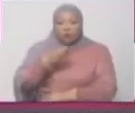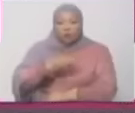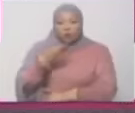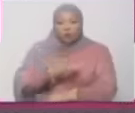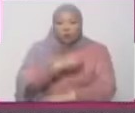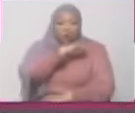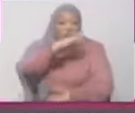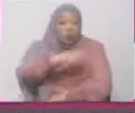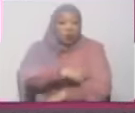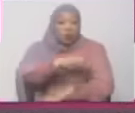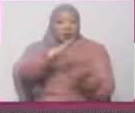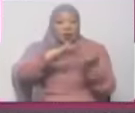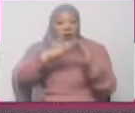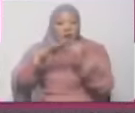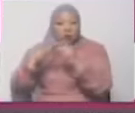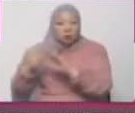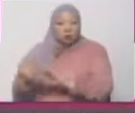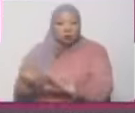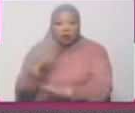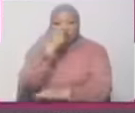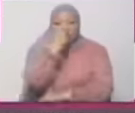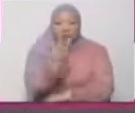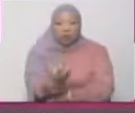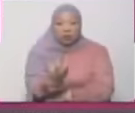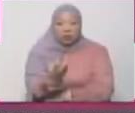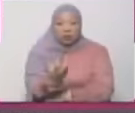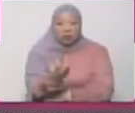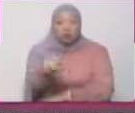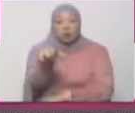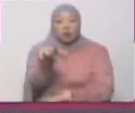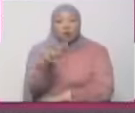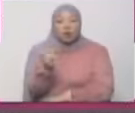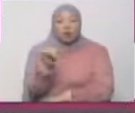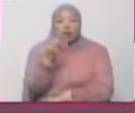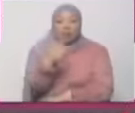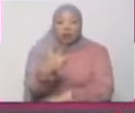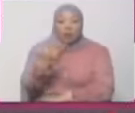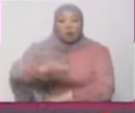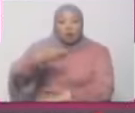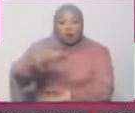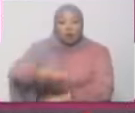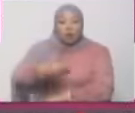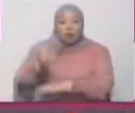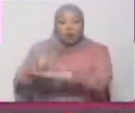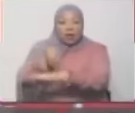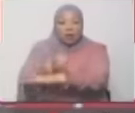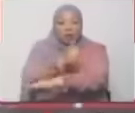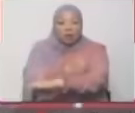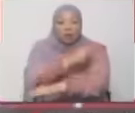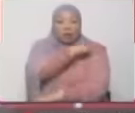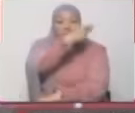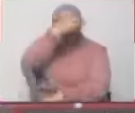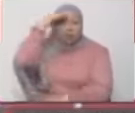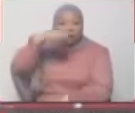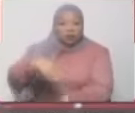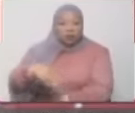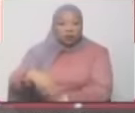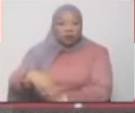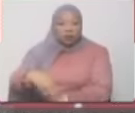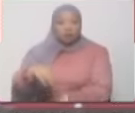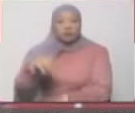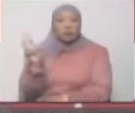poder comunal. He invitado a 3 importantes jefes militares del país